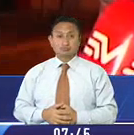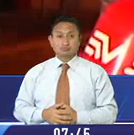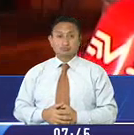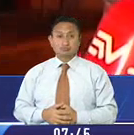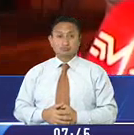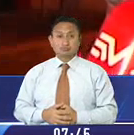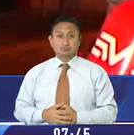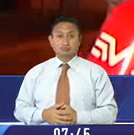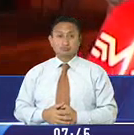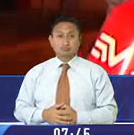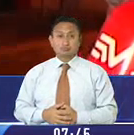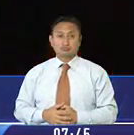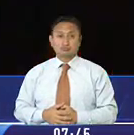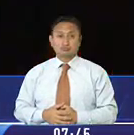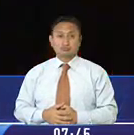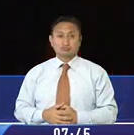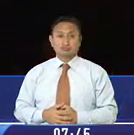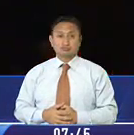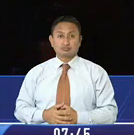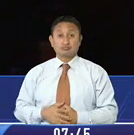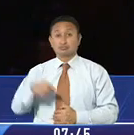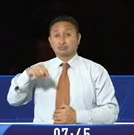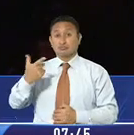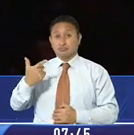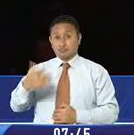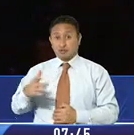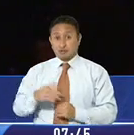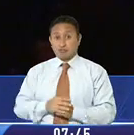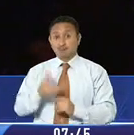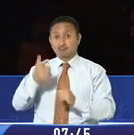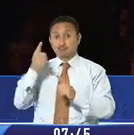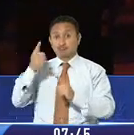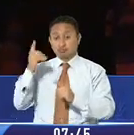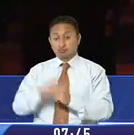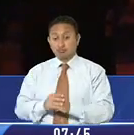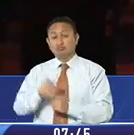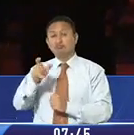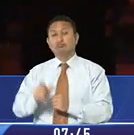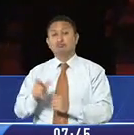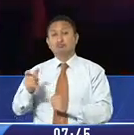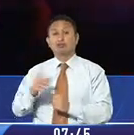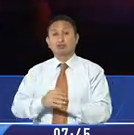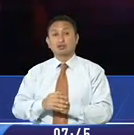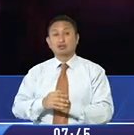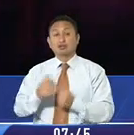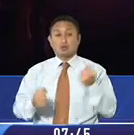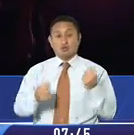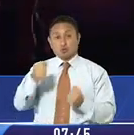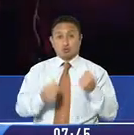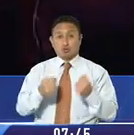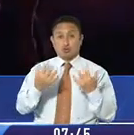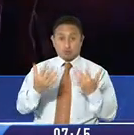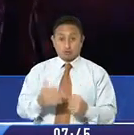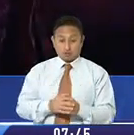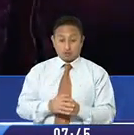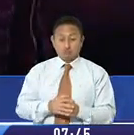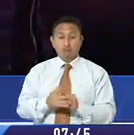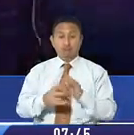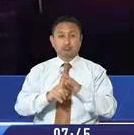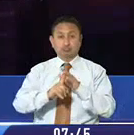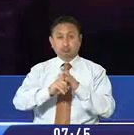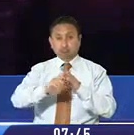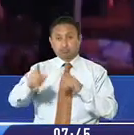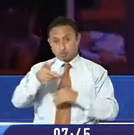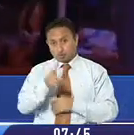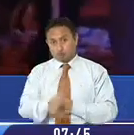en el año 2021. Tras lograr su cometido, los delincuentes huyeron a bordo de un auto que los esperaba metros más